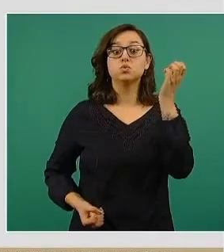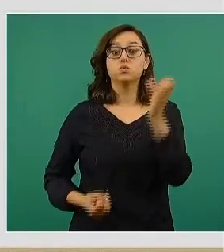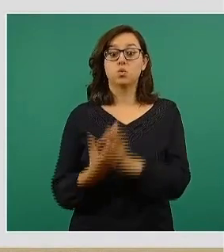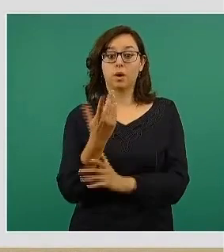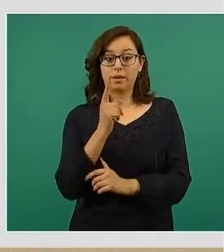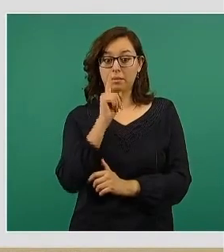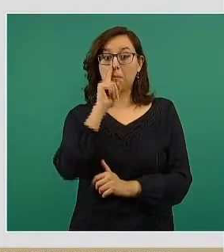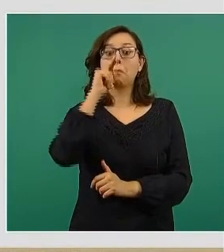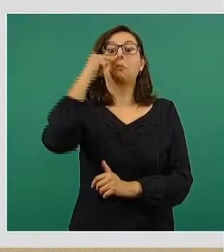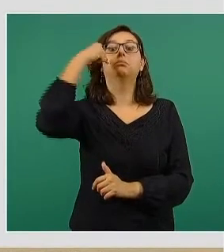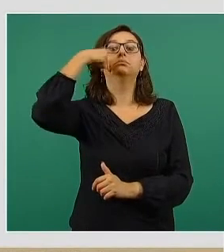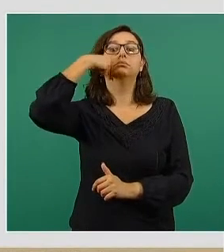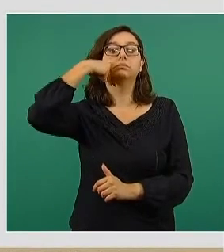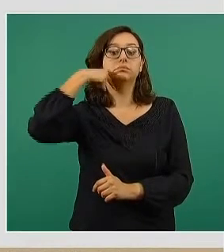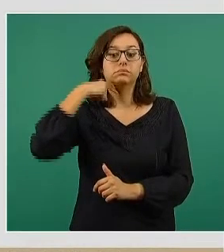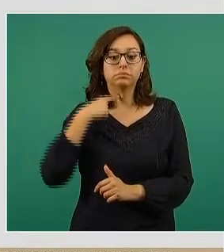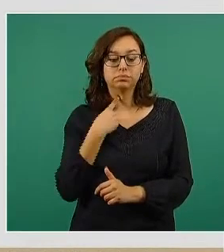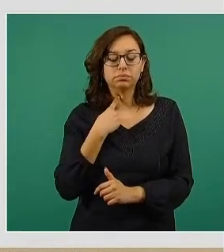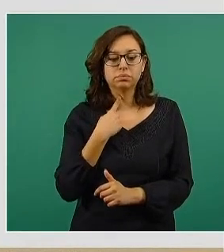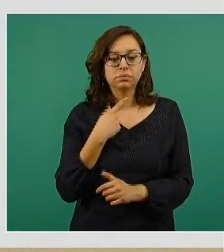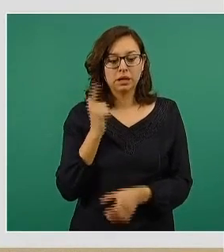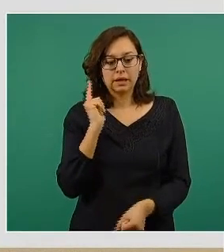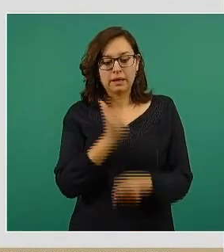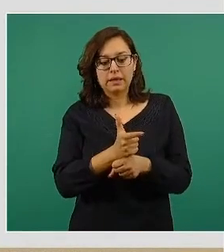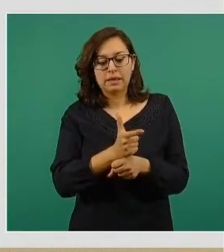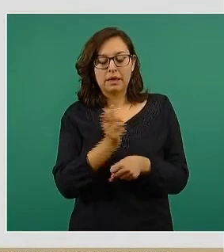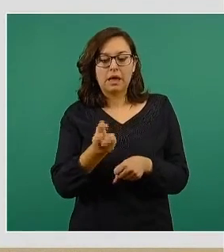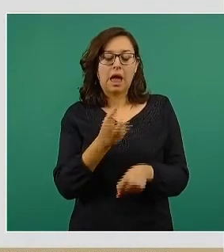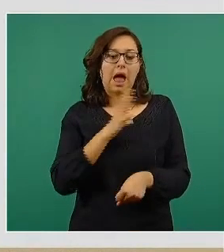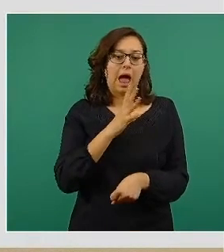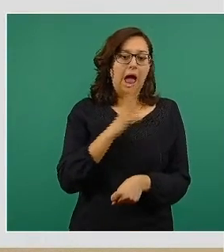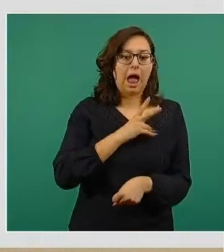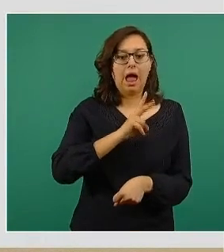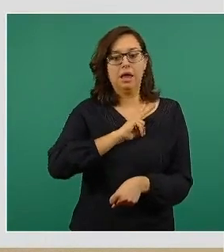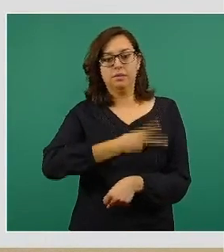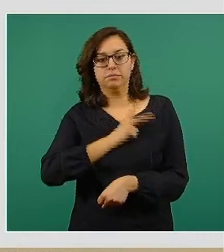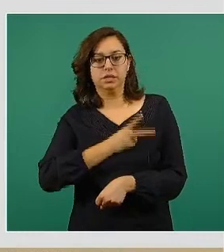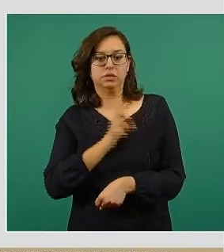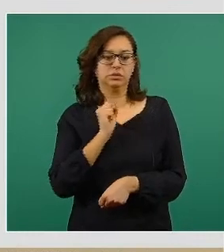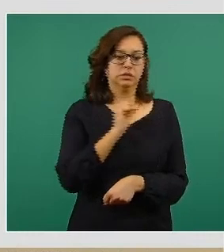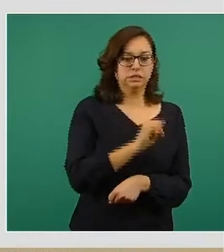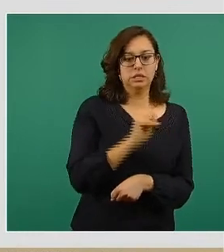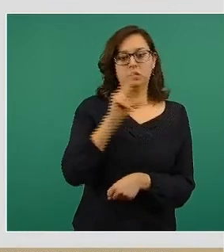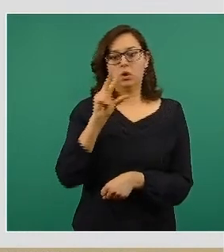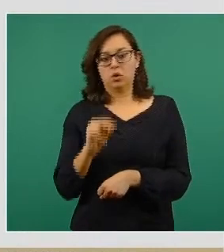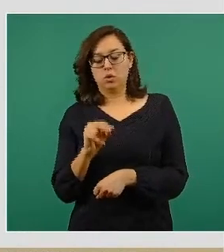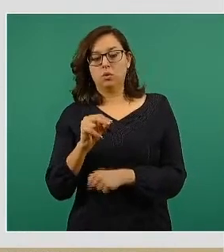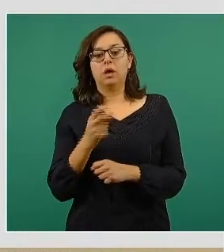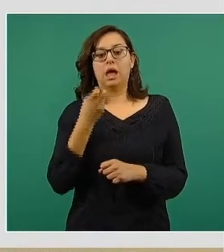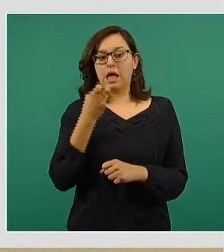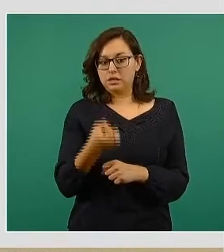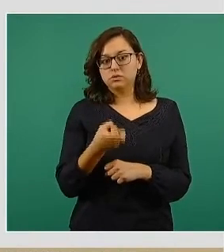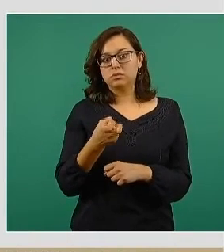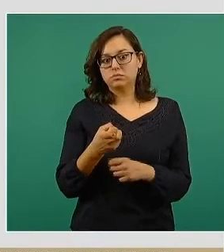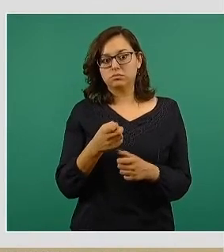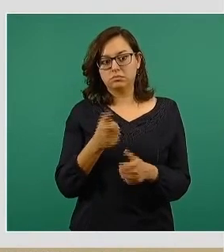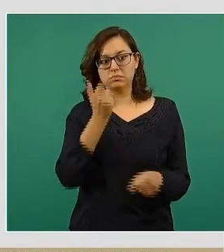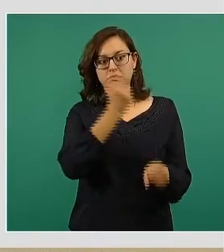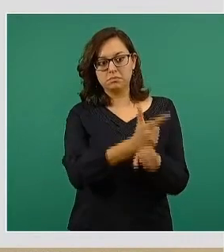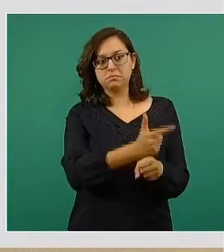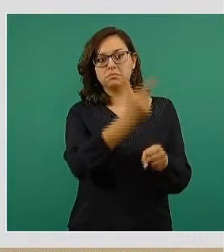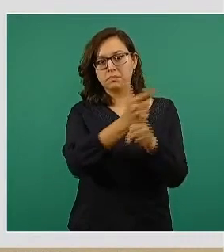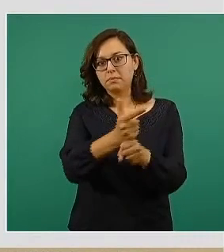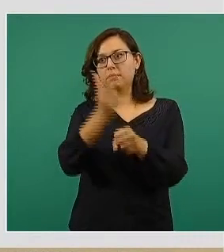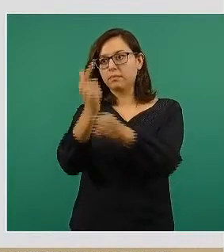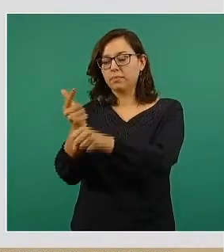tanto la afectación en un individuo y posteriormente a través obviamente de la vigilancia epidemiológica poder identificar